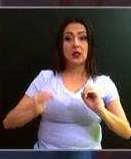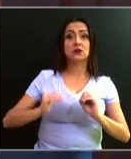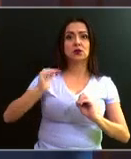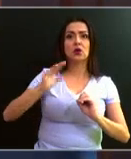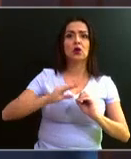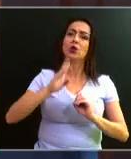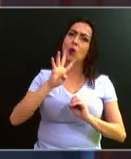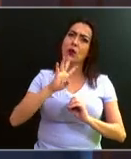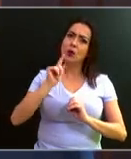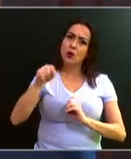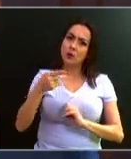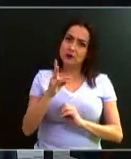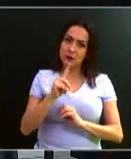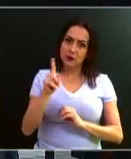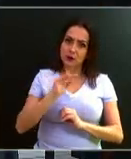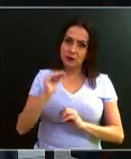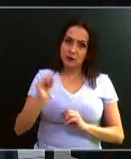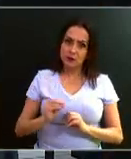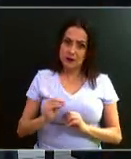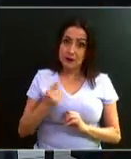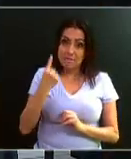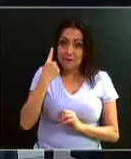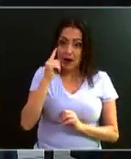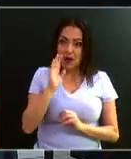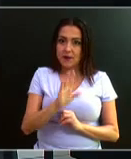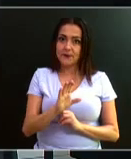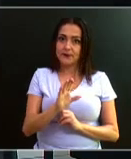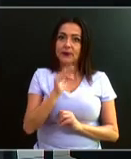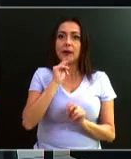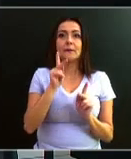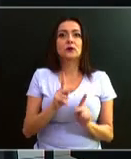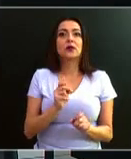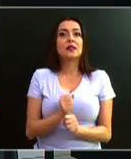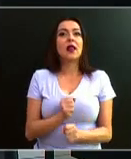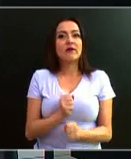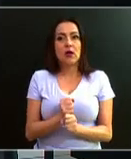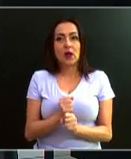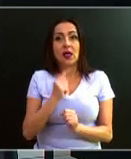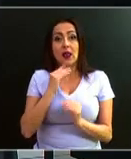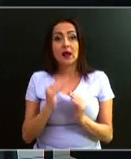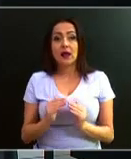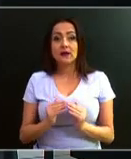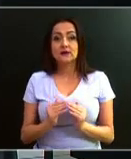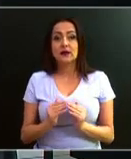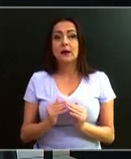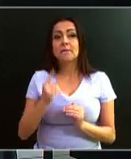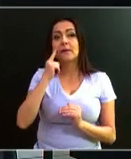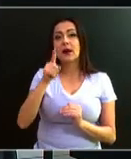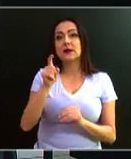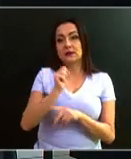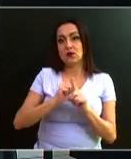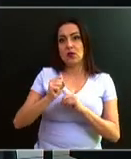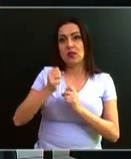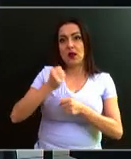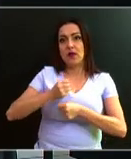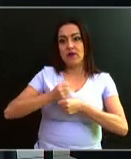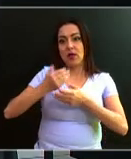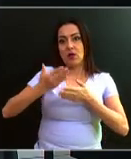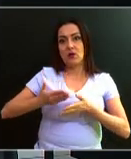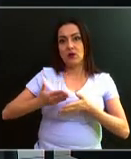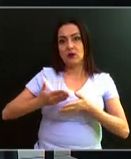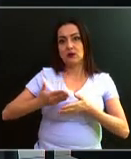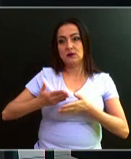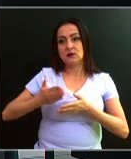total de un 4,71% para las personas trabajadoras domésticas y para el caso de trabajadores